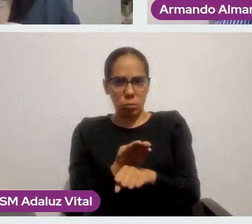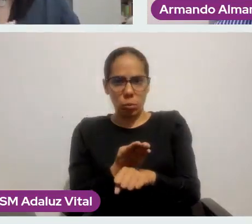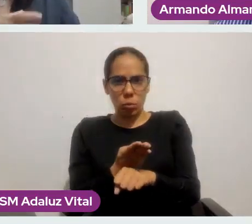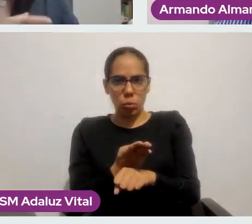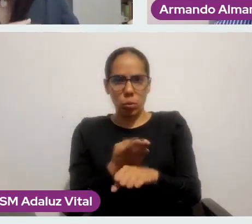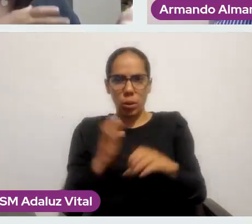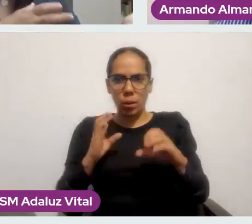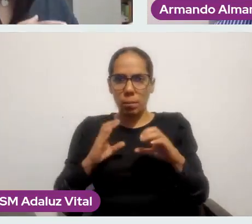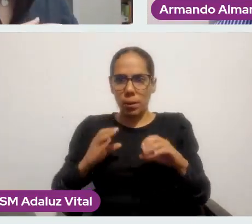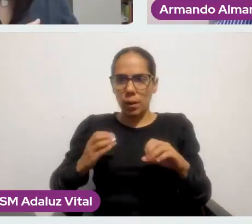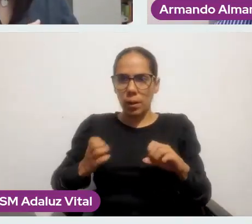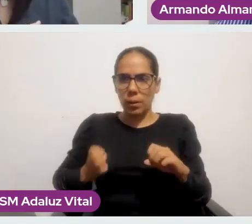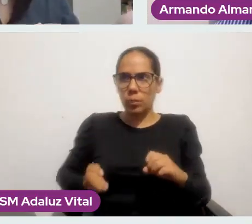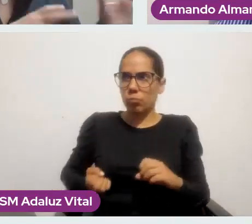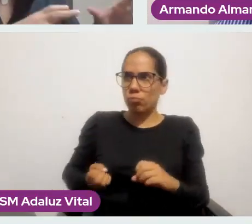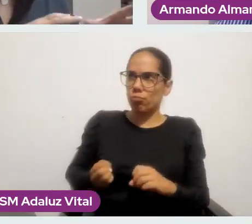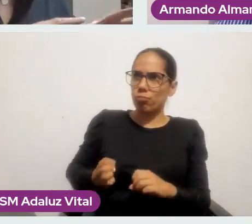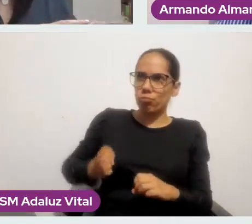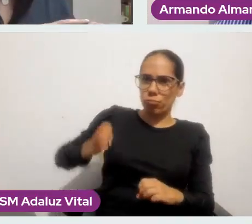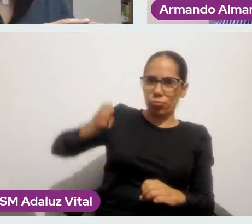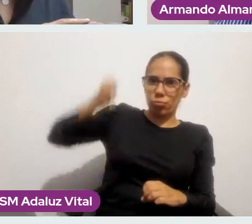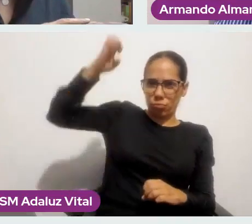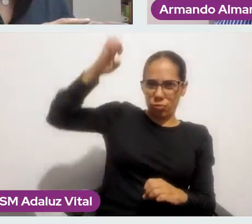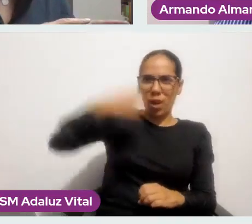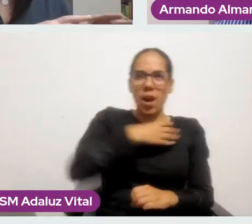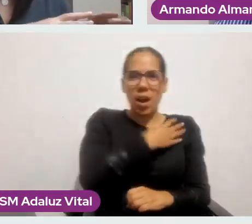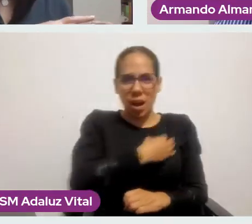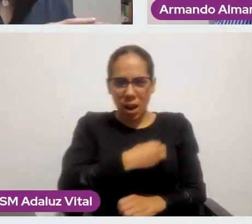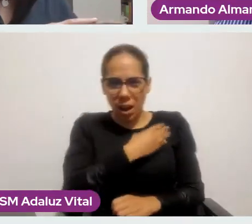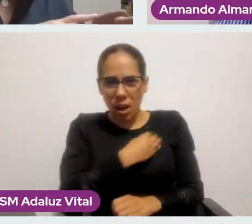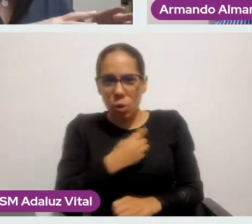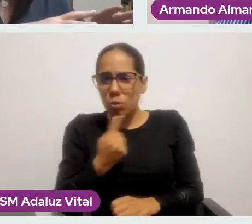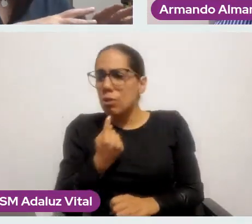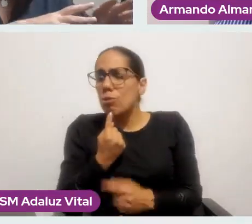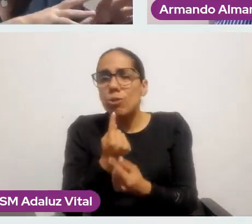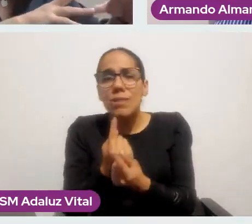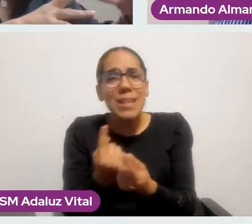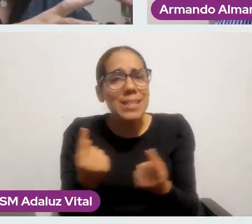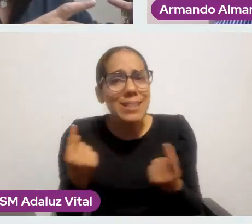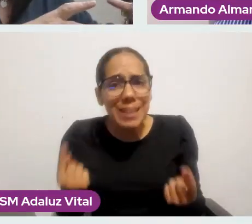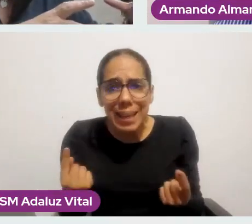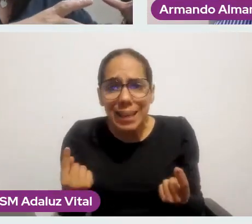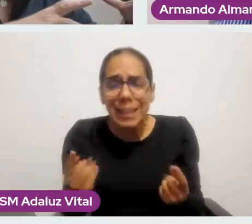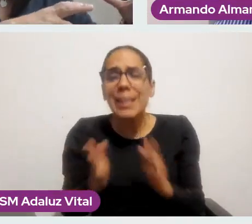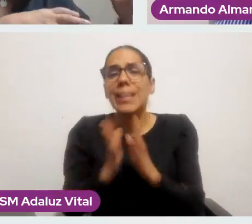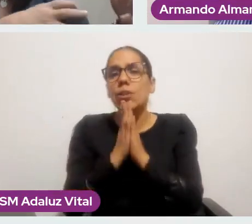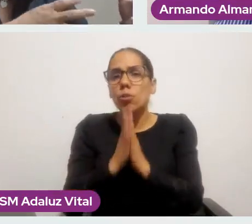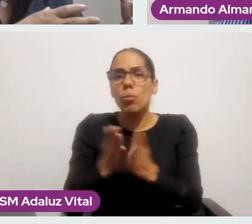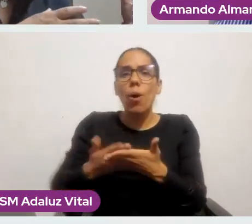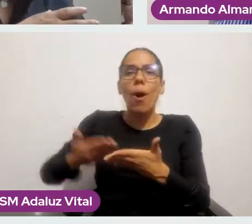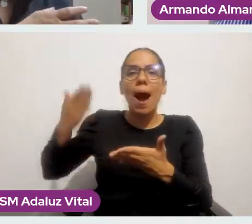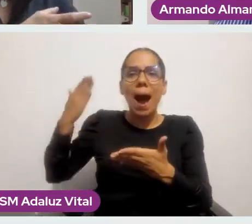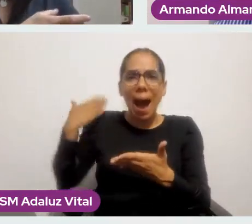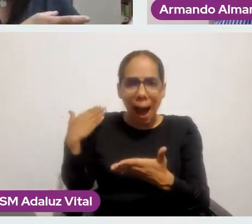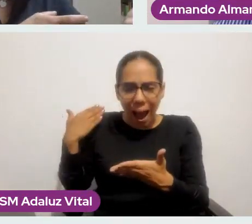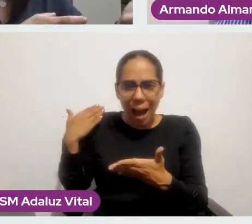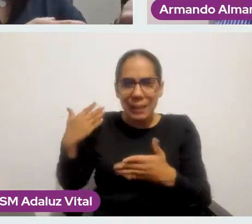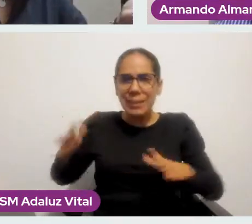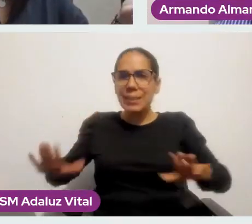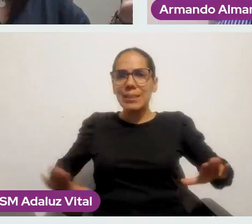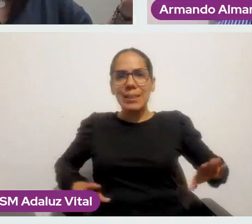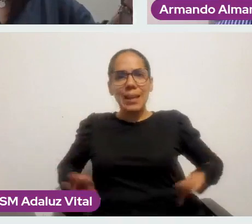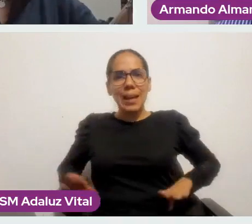edades tempranas, justo ayudarlos a que vayan creando estos buenos hábitos, porque a fin de cuentas van